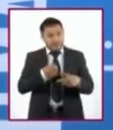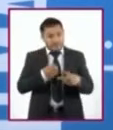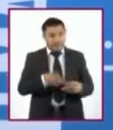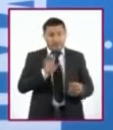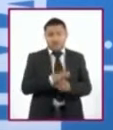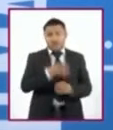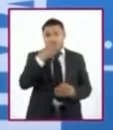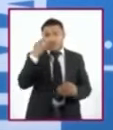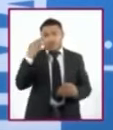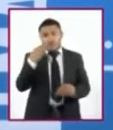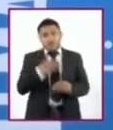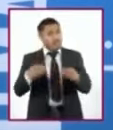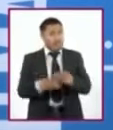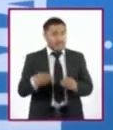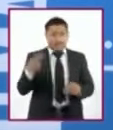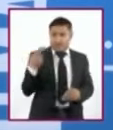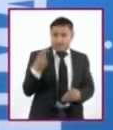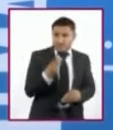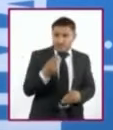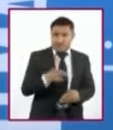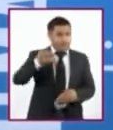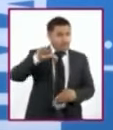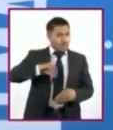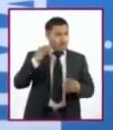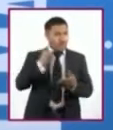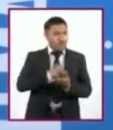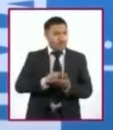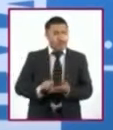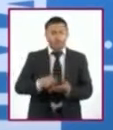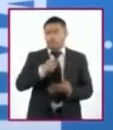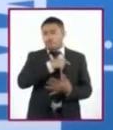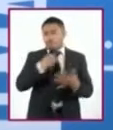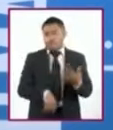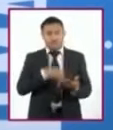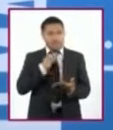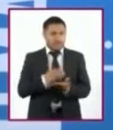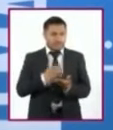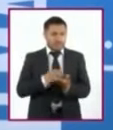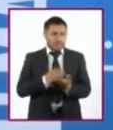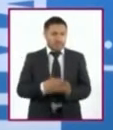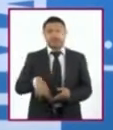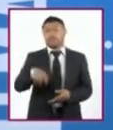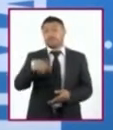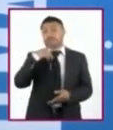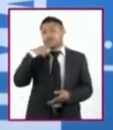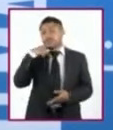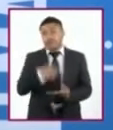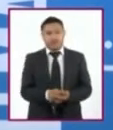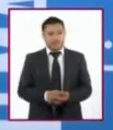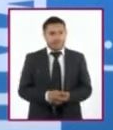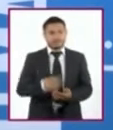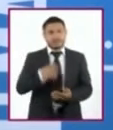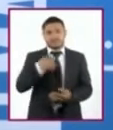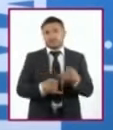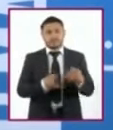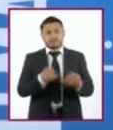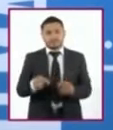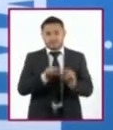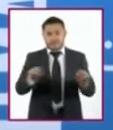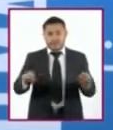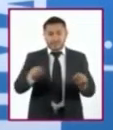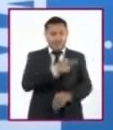a utilizar en esta sesión son los siguientes: cuaderno y lápiz, juego de geometría y,